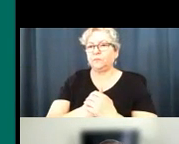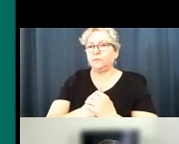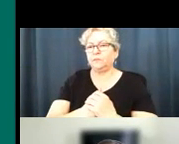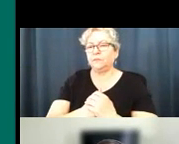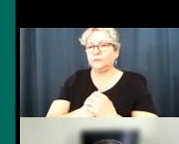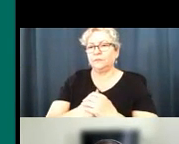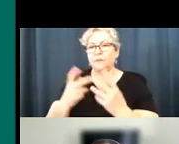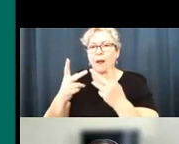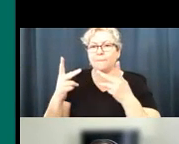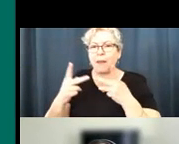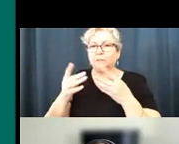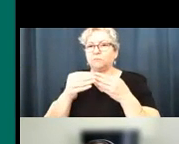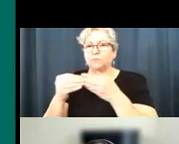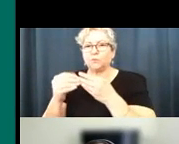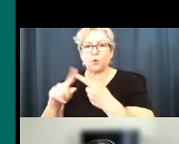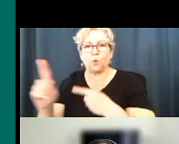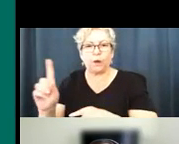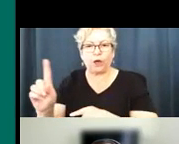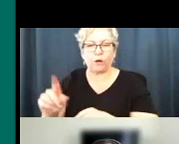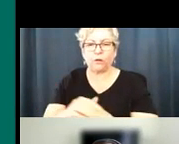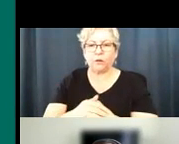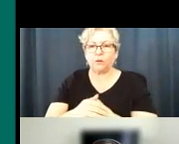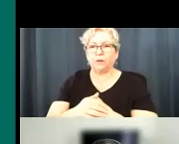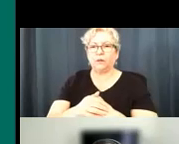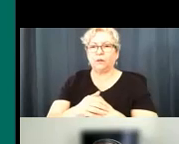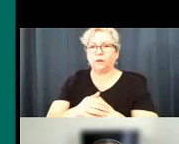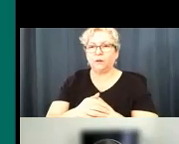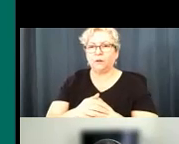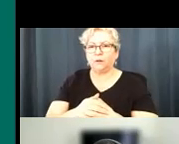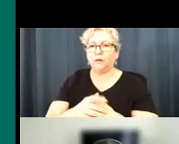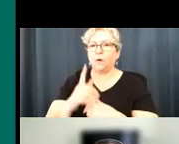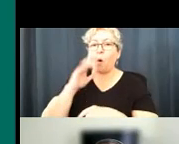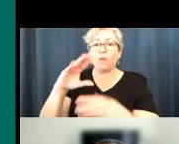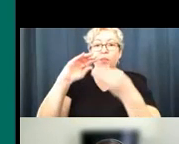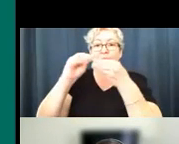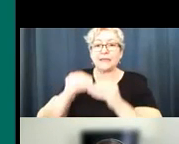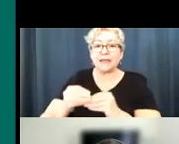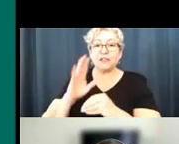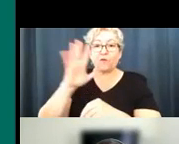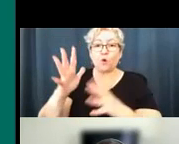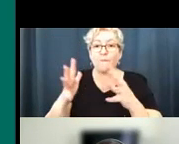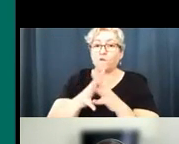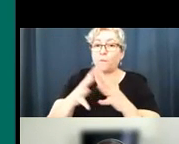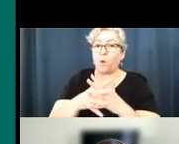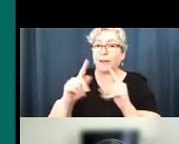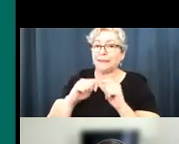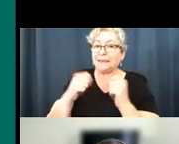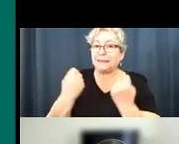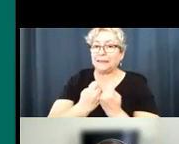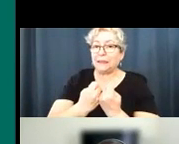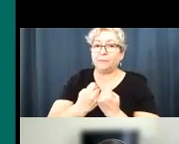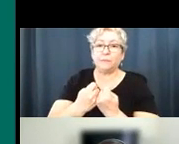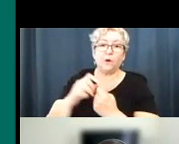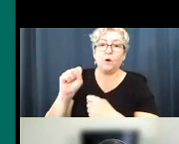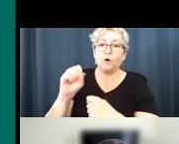que el lugar, el lugar donde nos va a llevar. O sea, por ejemplo, los standings del equipo de fútbol,